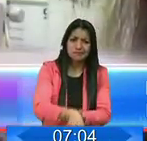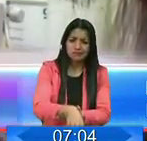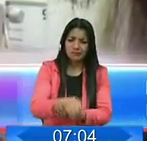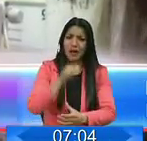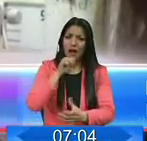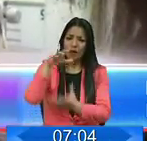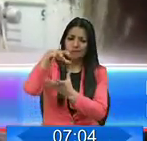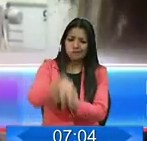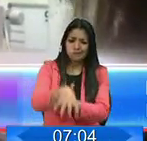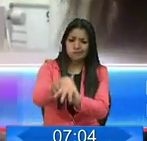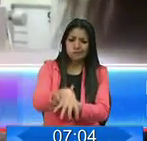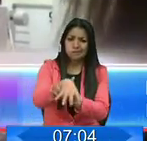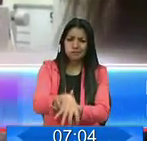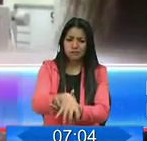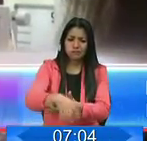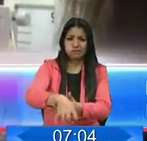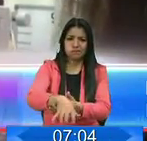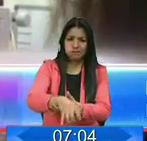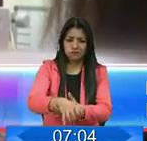ahogando.